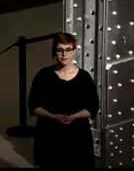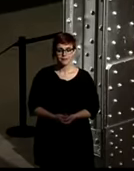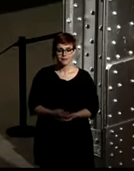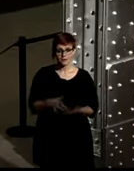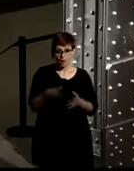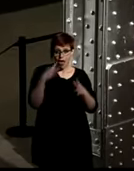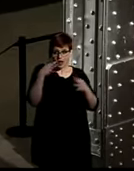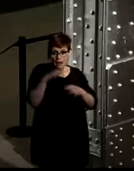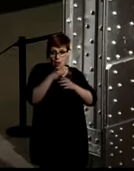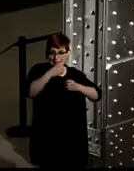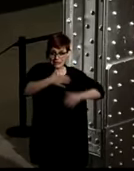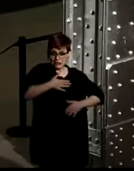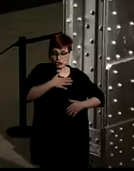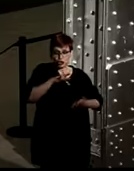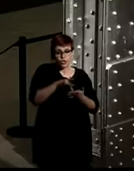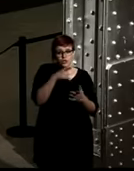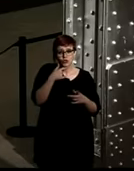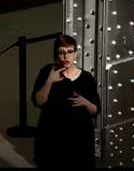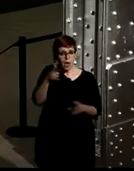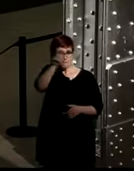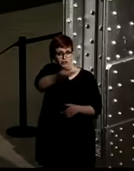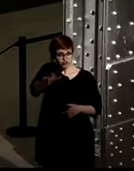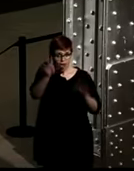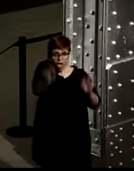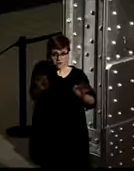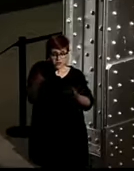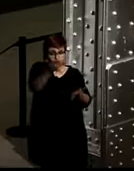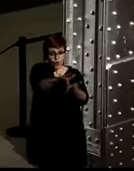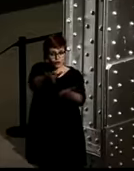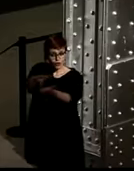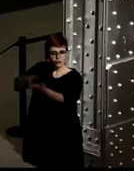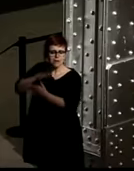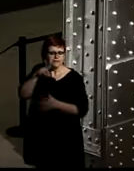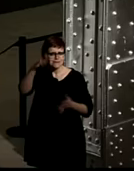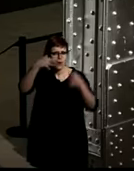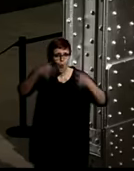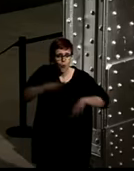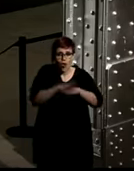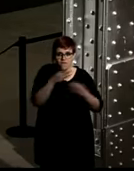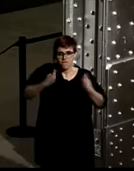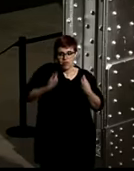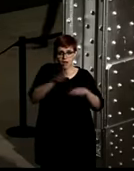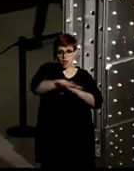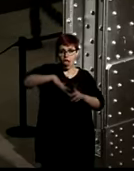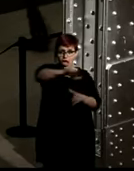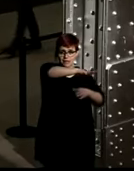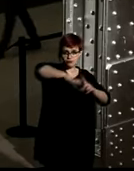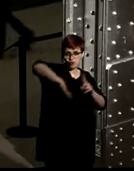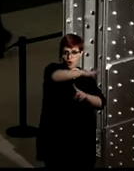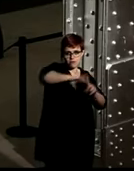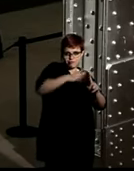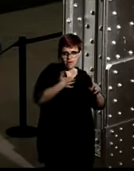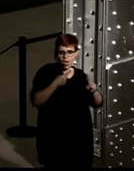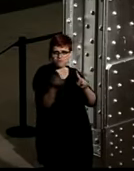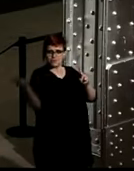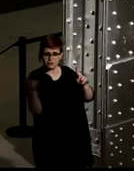Esto creo que es una historia por la que absolutamente todos los seres humanos han pasado. O sea que todo el mundo ha querido en algún momento salir del entorno en el que estaba. Todos, yo creo que